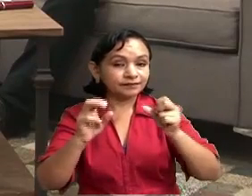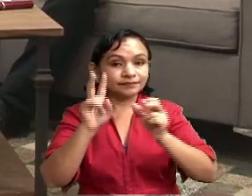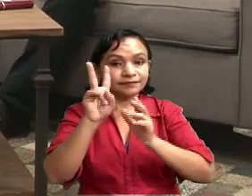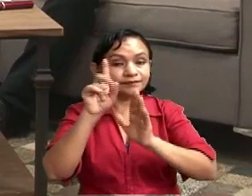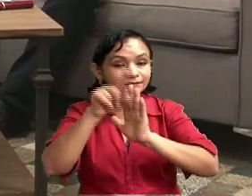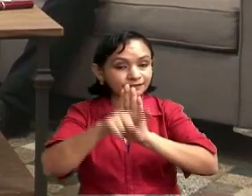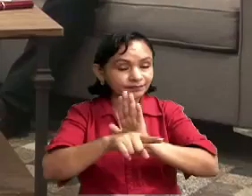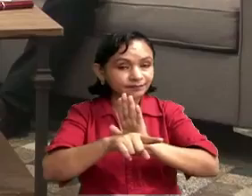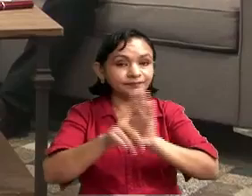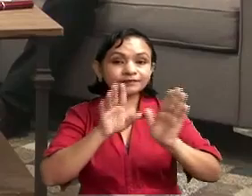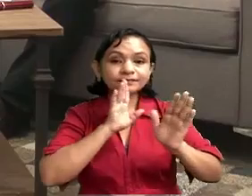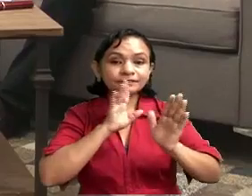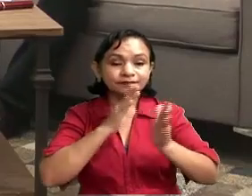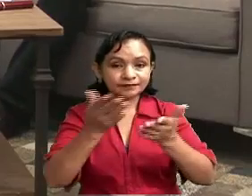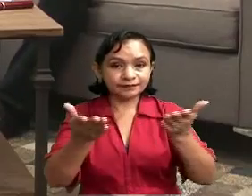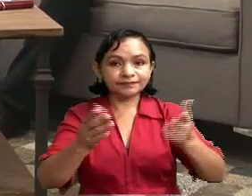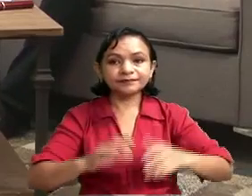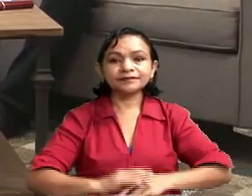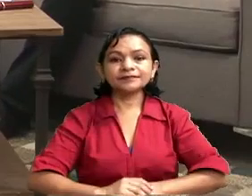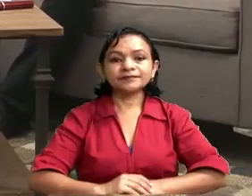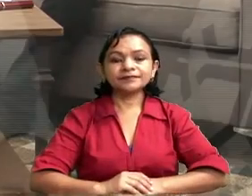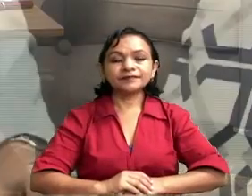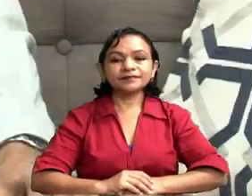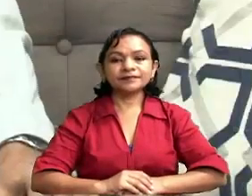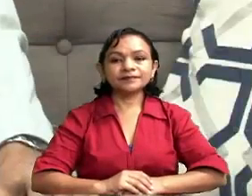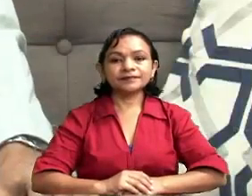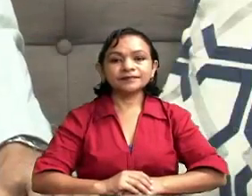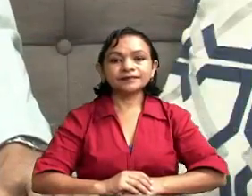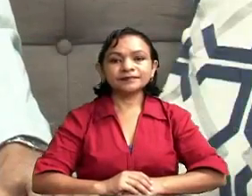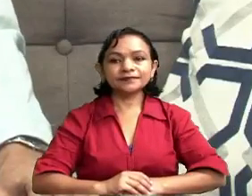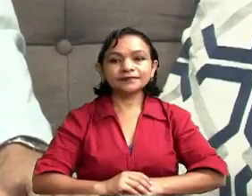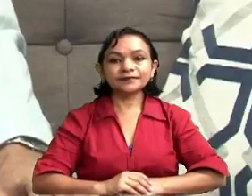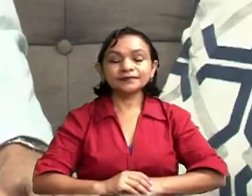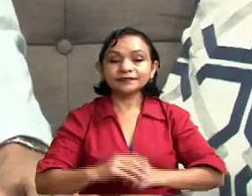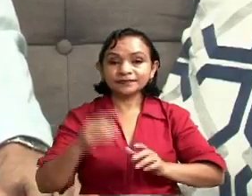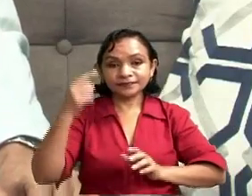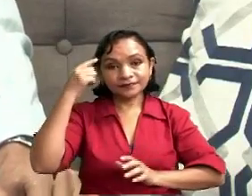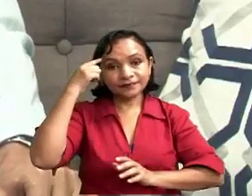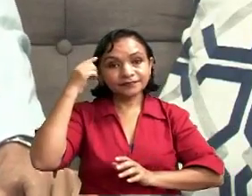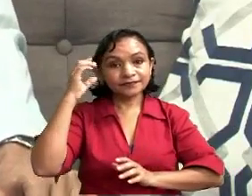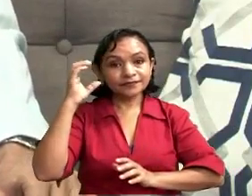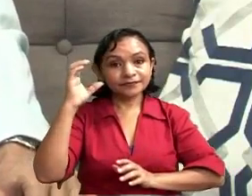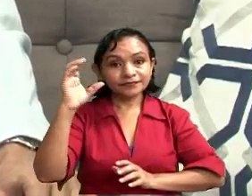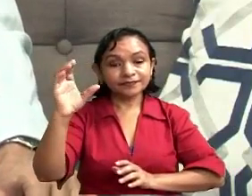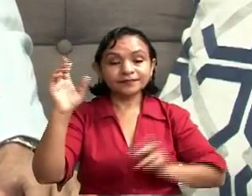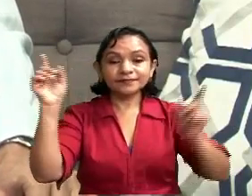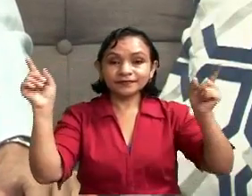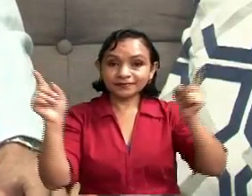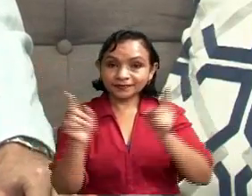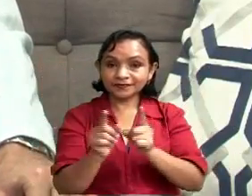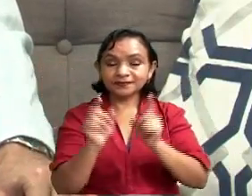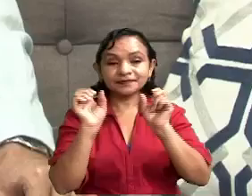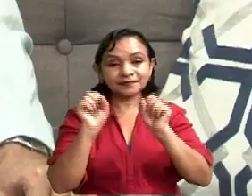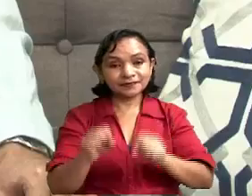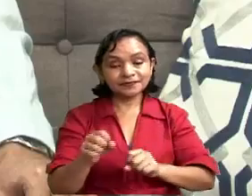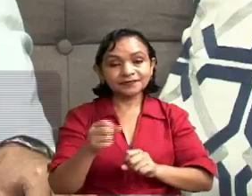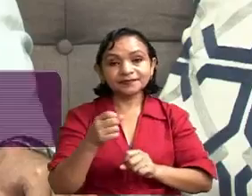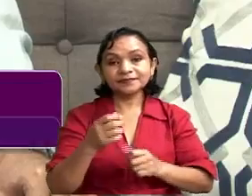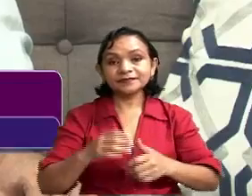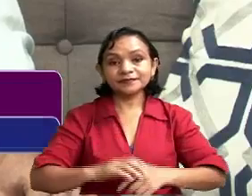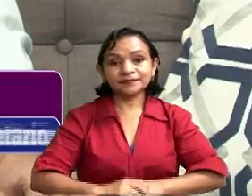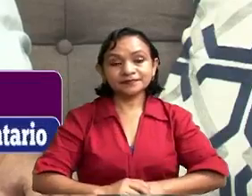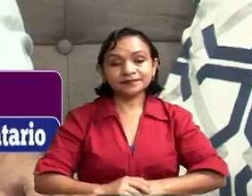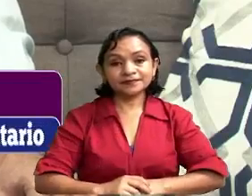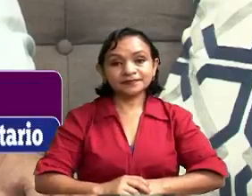minutos tiene ahí las cámaras. Bueno, yo creo que te podría, a modo de resumen,